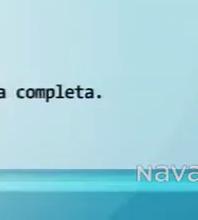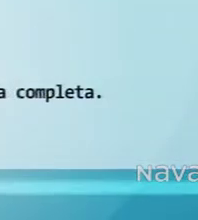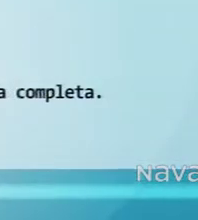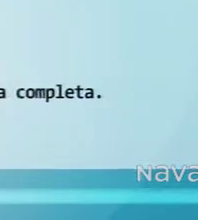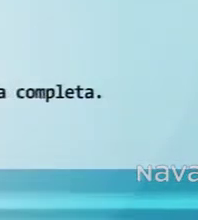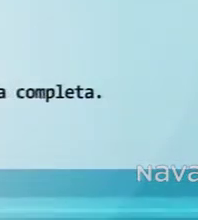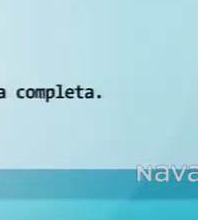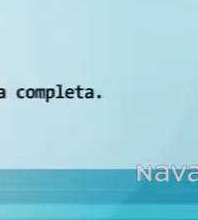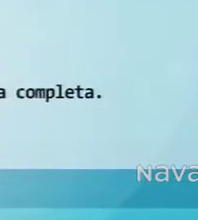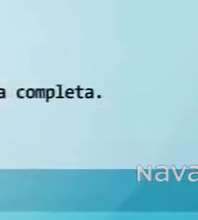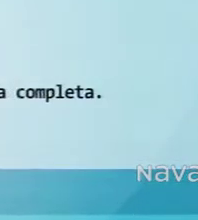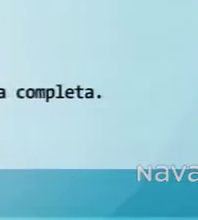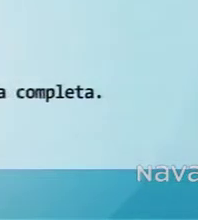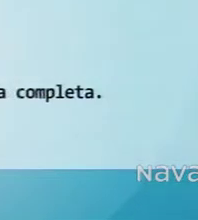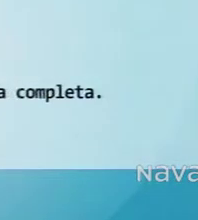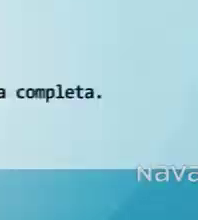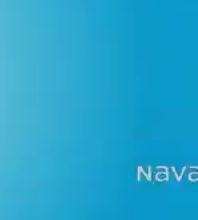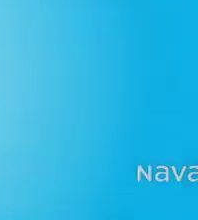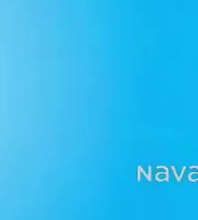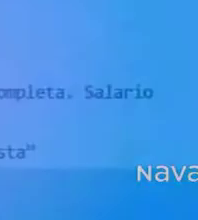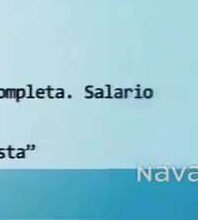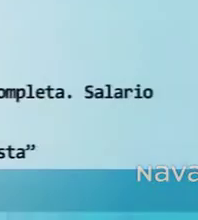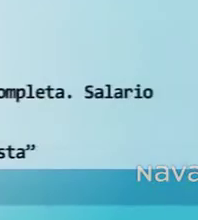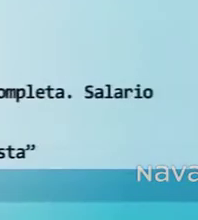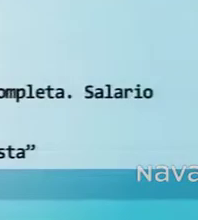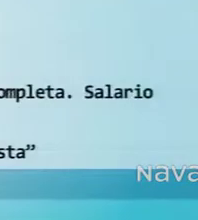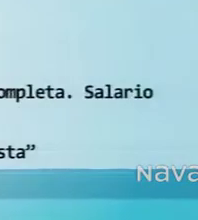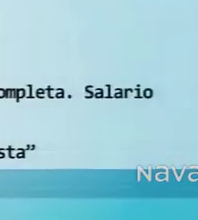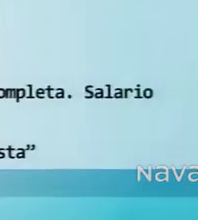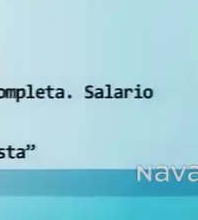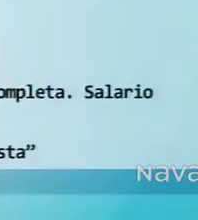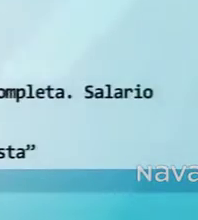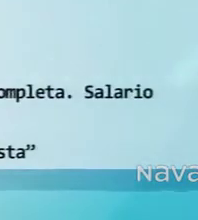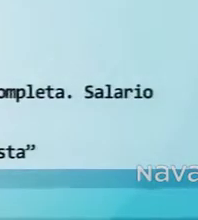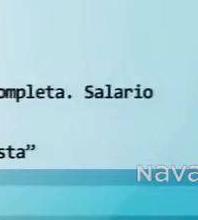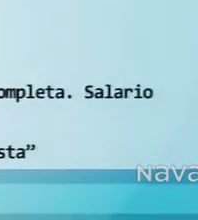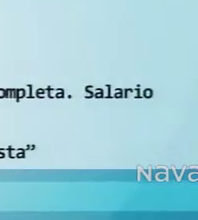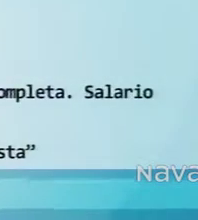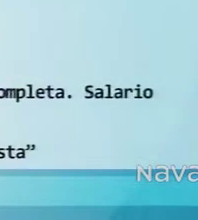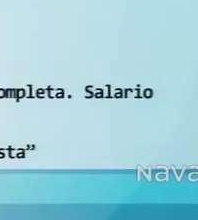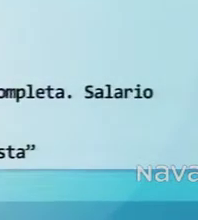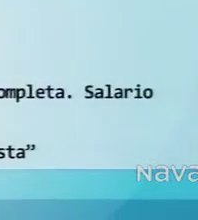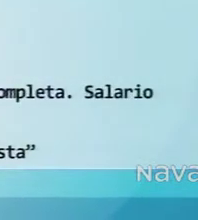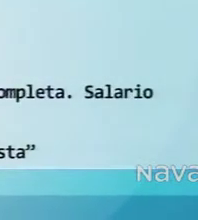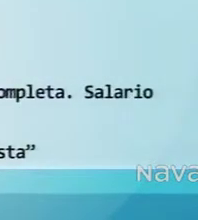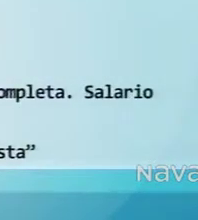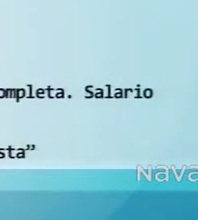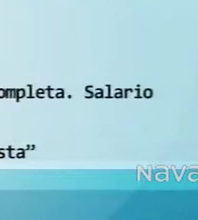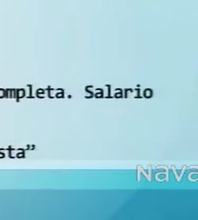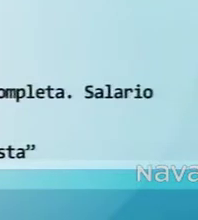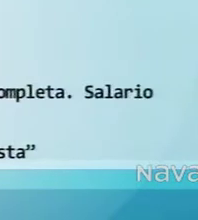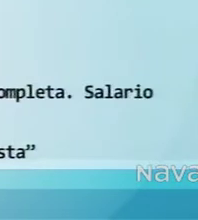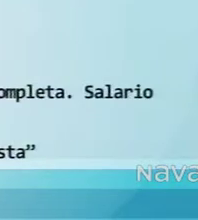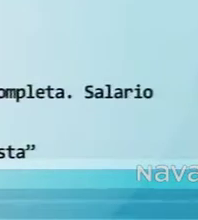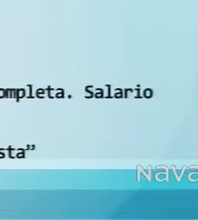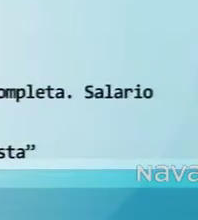a cona.conapoliester.es En Eugui buscan un perforista para manejo de equipos de perforación para minería. Se